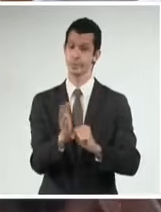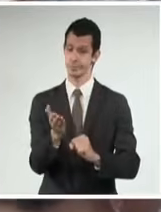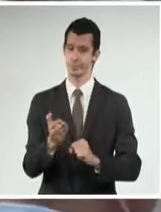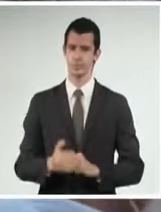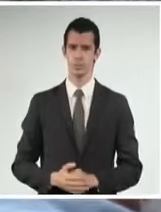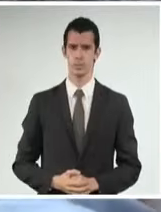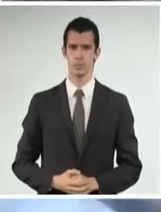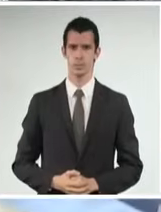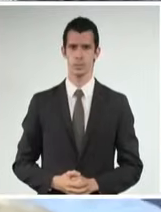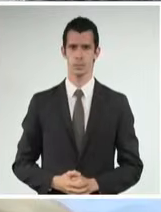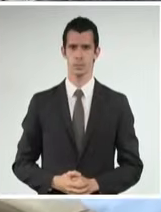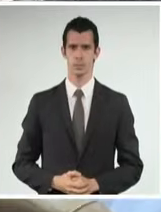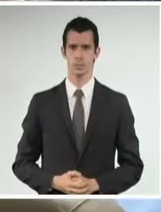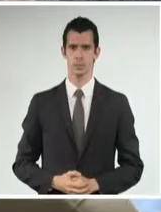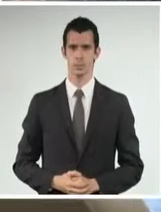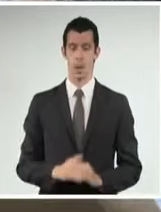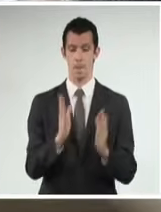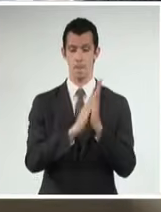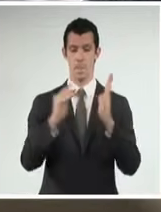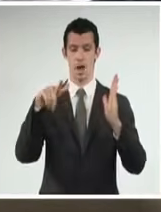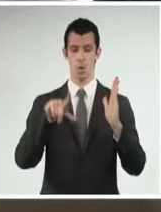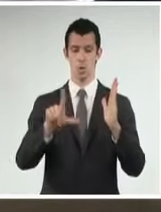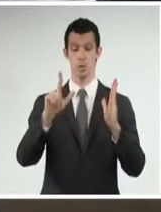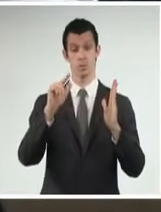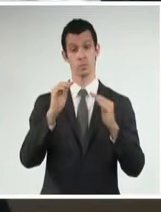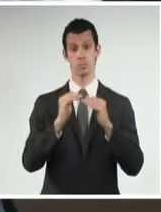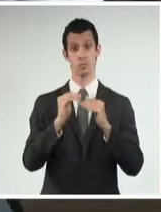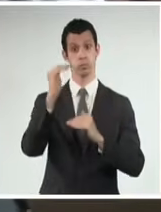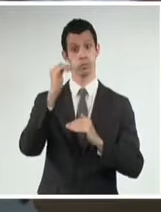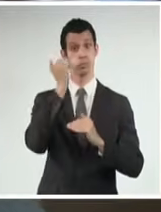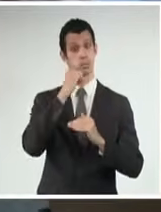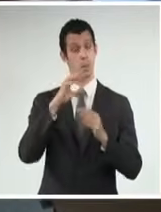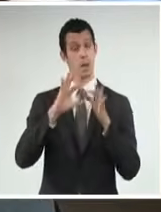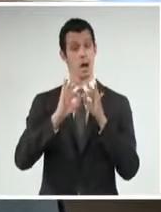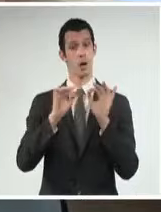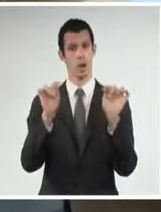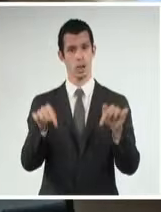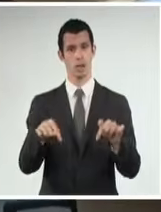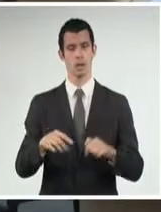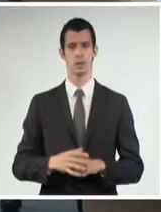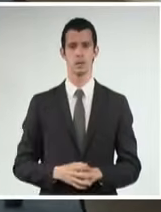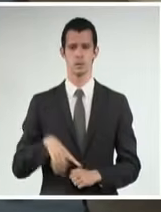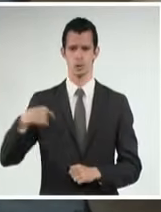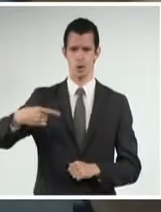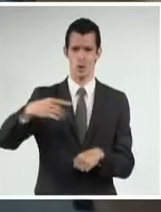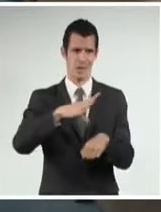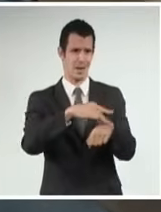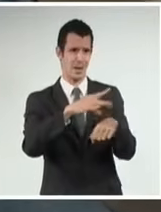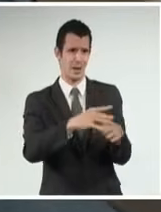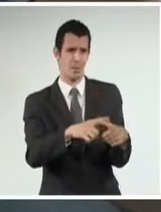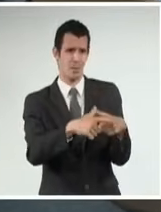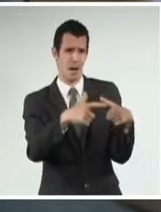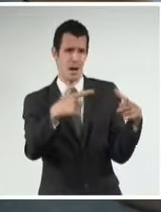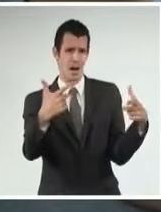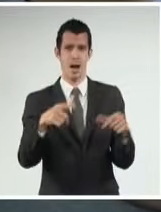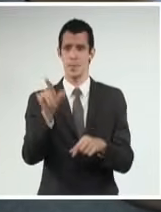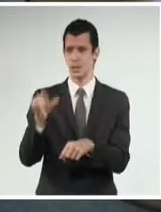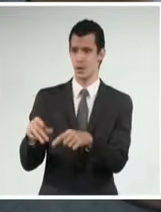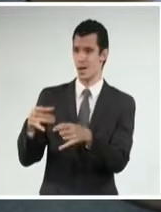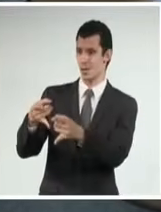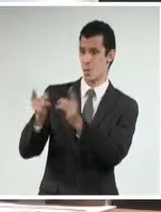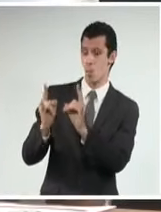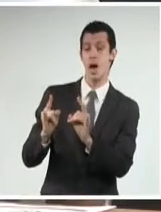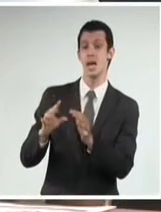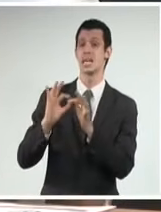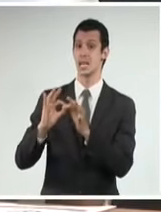el recién concluido mes de julio se reportaron las cifras más elevadas de positivos diarios, casos activos, pacientes graves y críticos